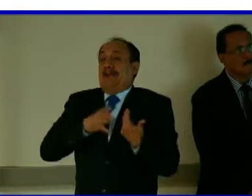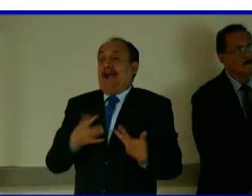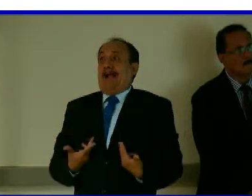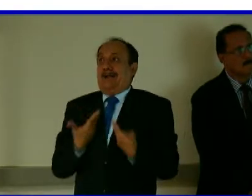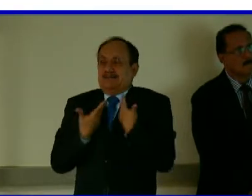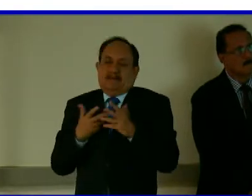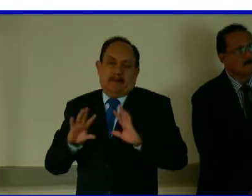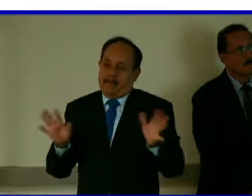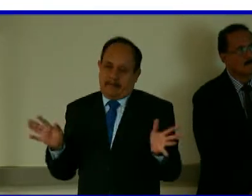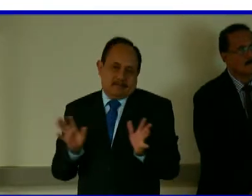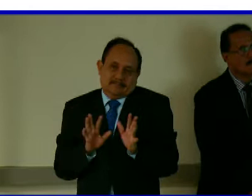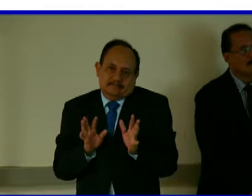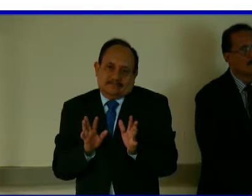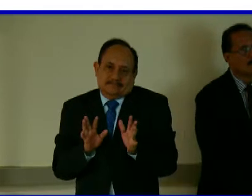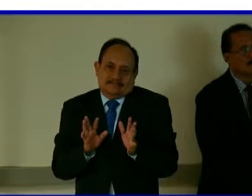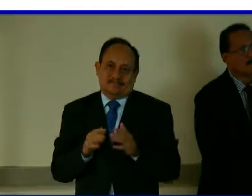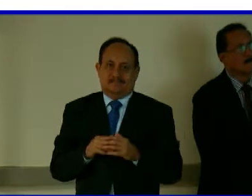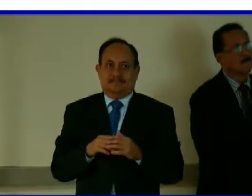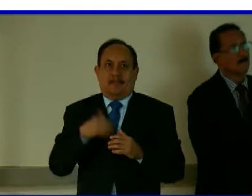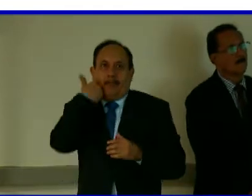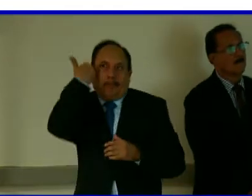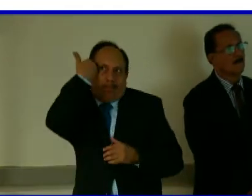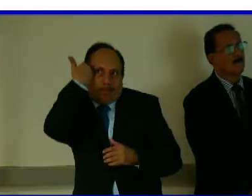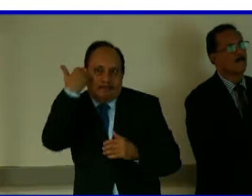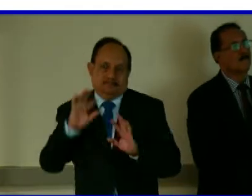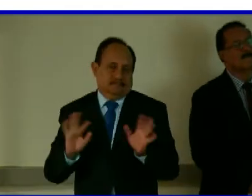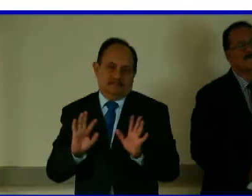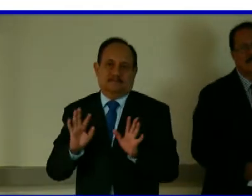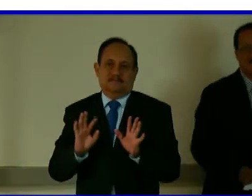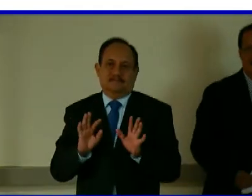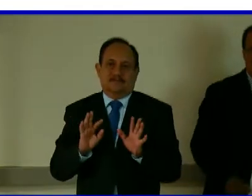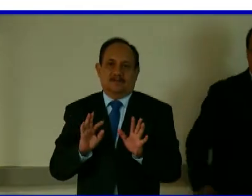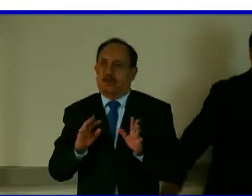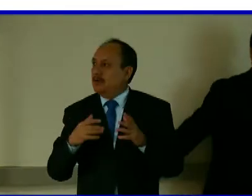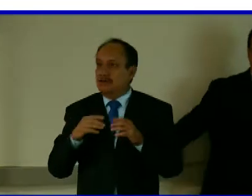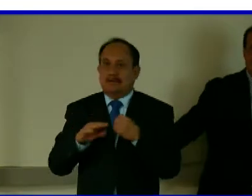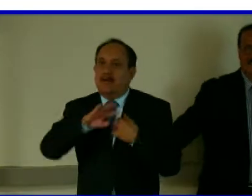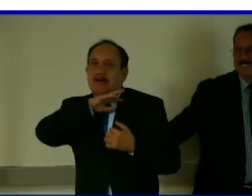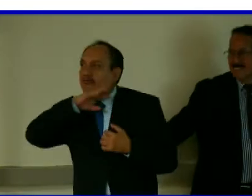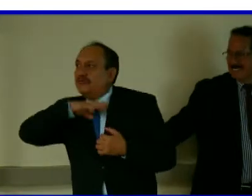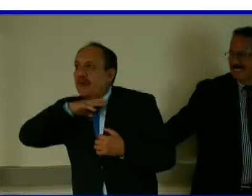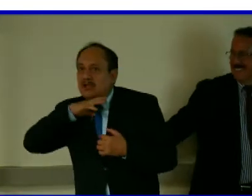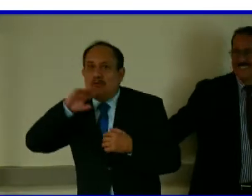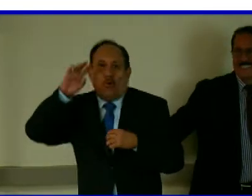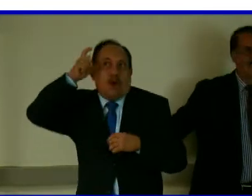mundo, hay un síntoma, ahí todo el mundo tiene autismo, que no es tan común.